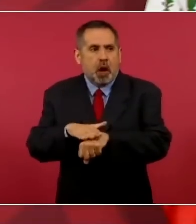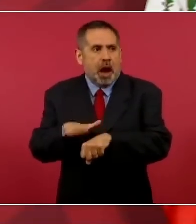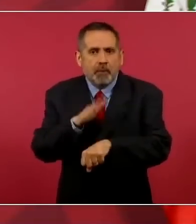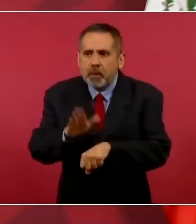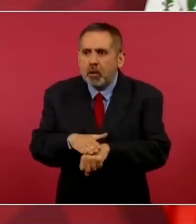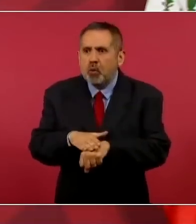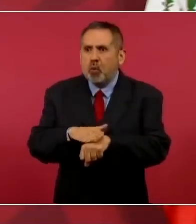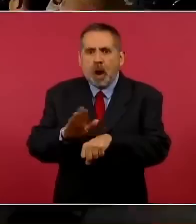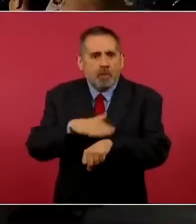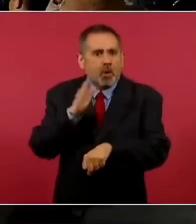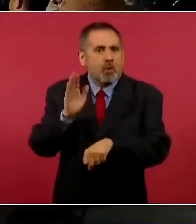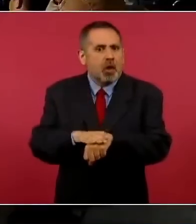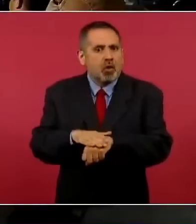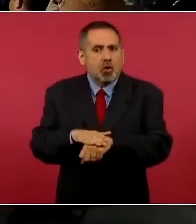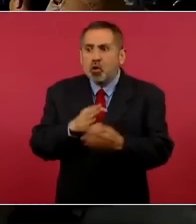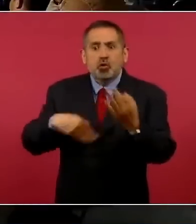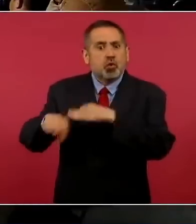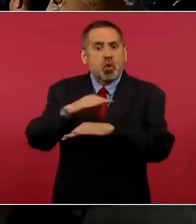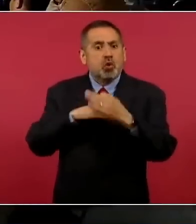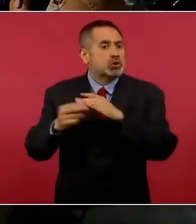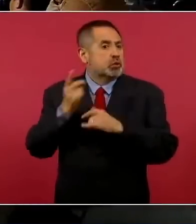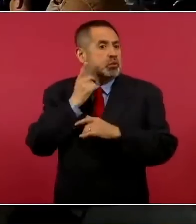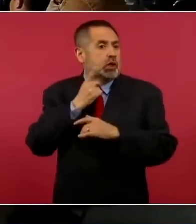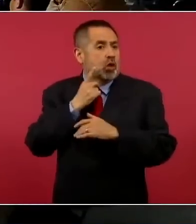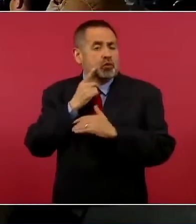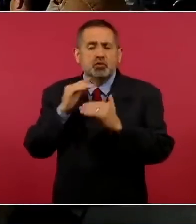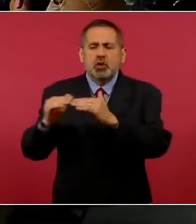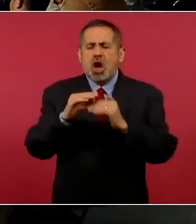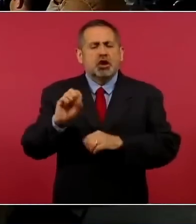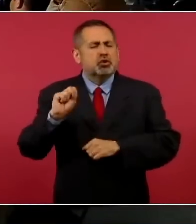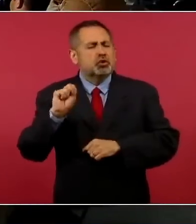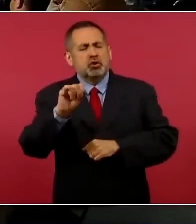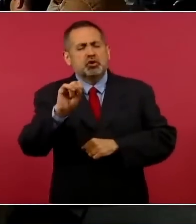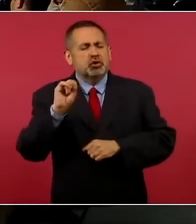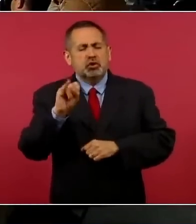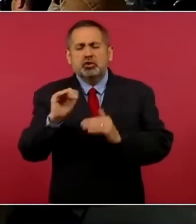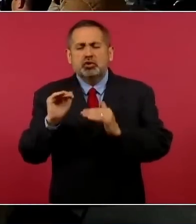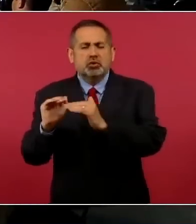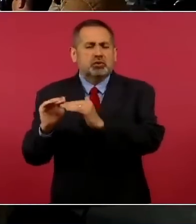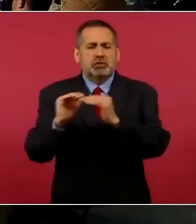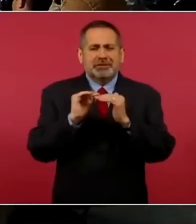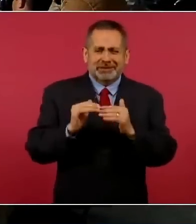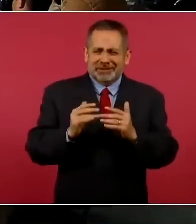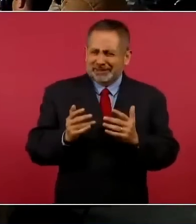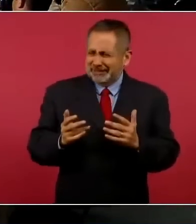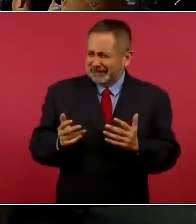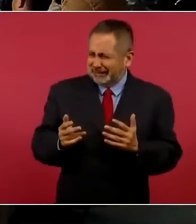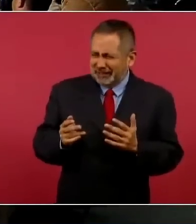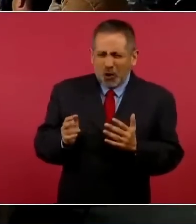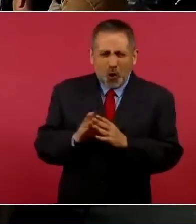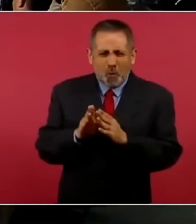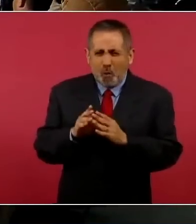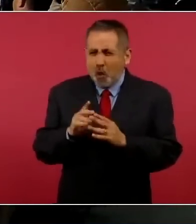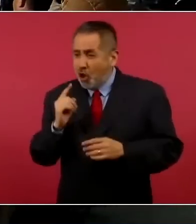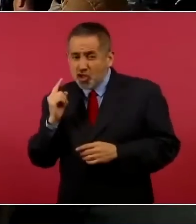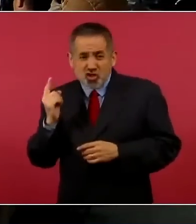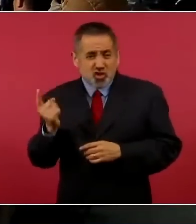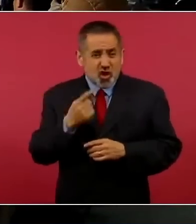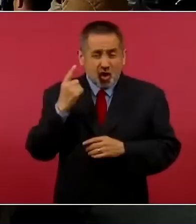aprobaron los diputados por unanimidad el presupuesto.